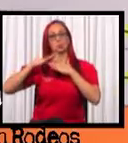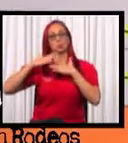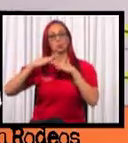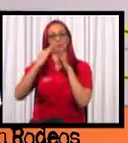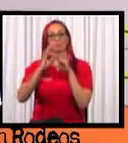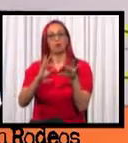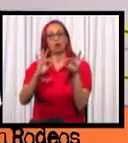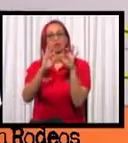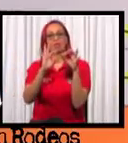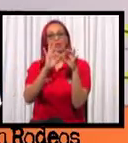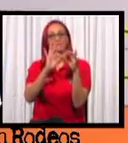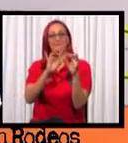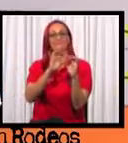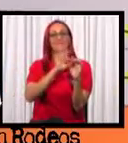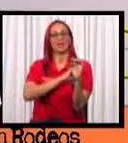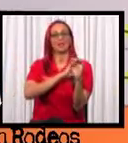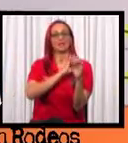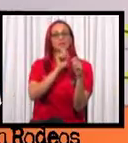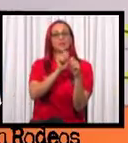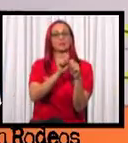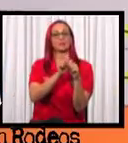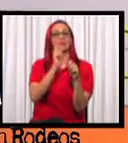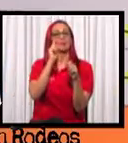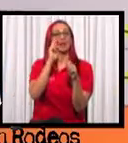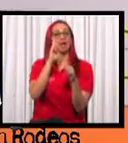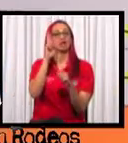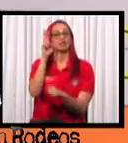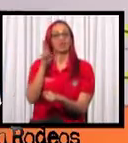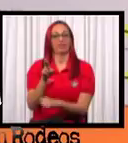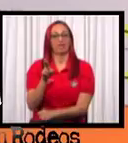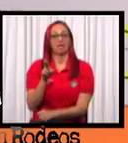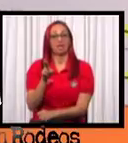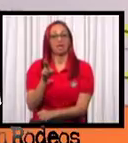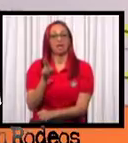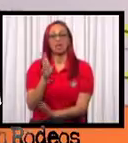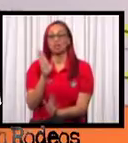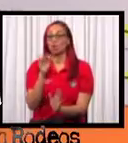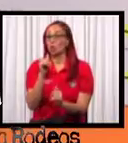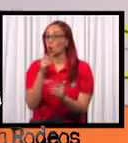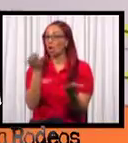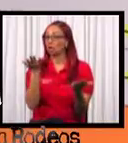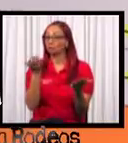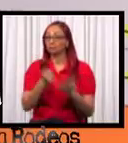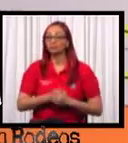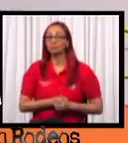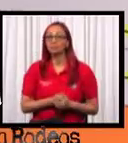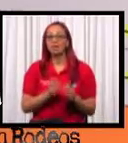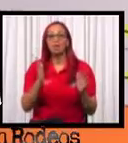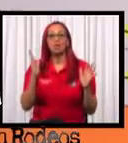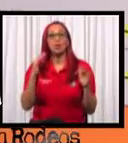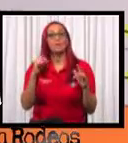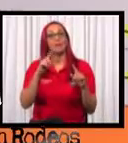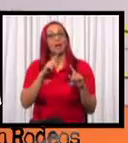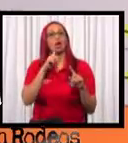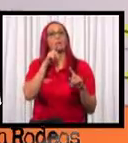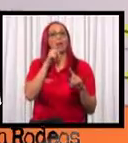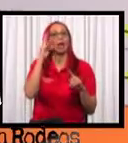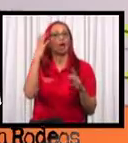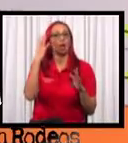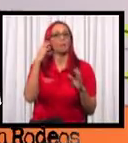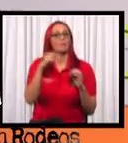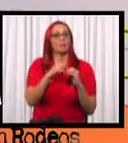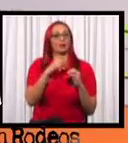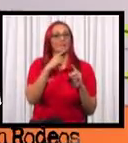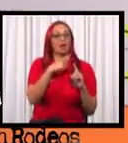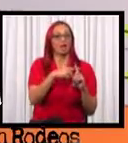el favorecimiento específicamente para Costa Rica. No lo hay, no así para Colombia, que es el que más se favorece.